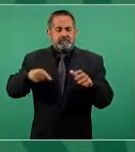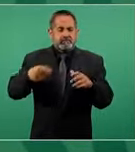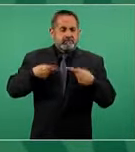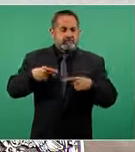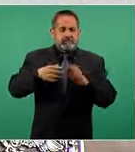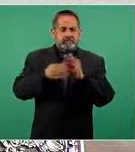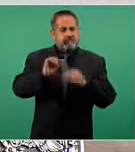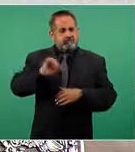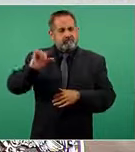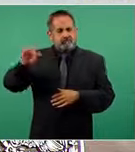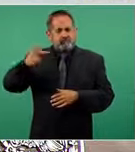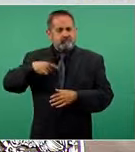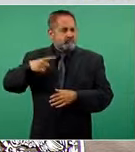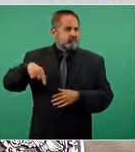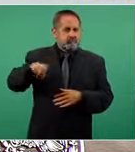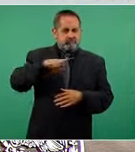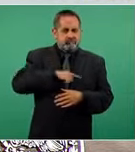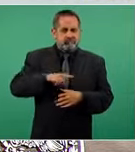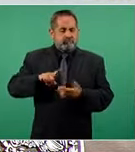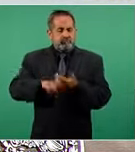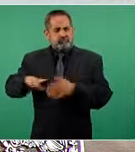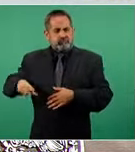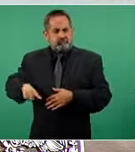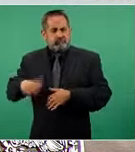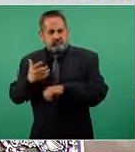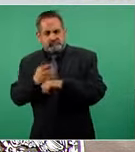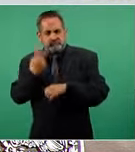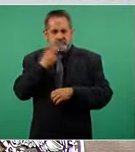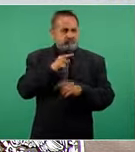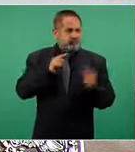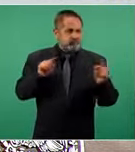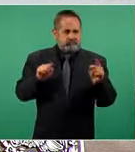funcionarios, servidores públicos de los dos países.